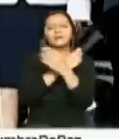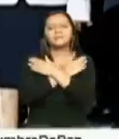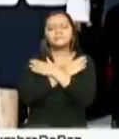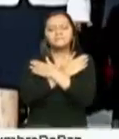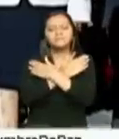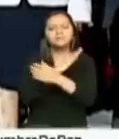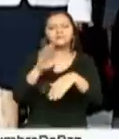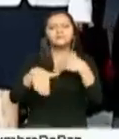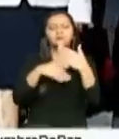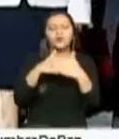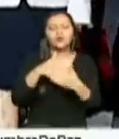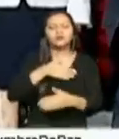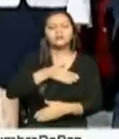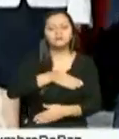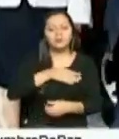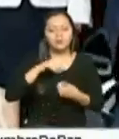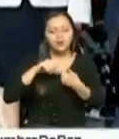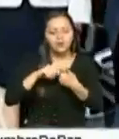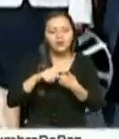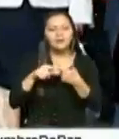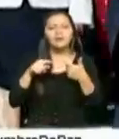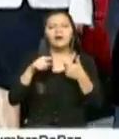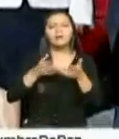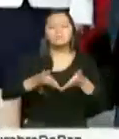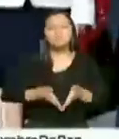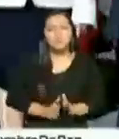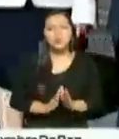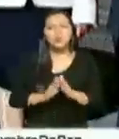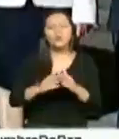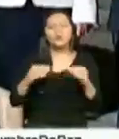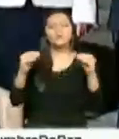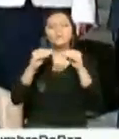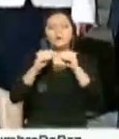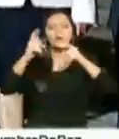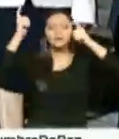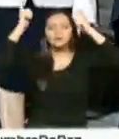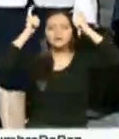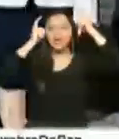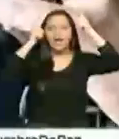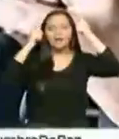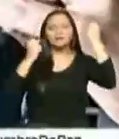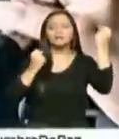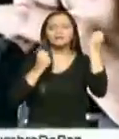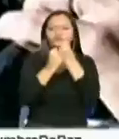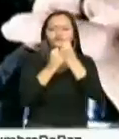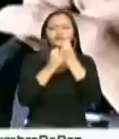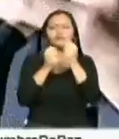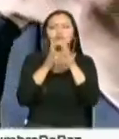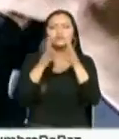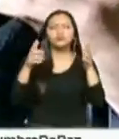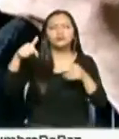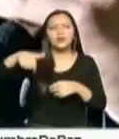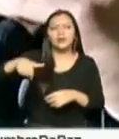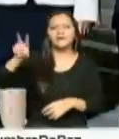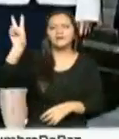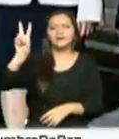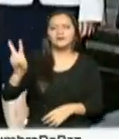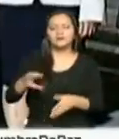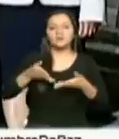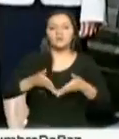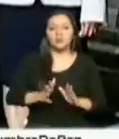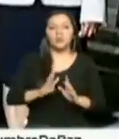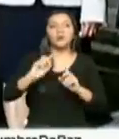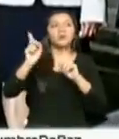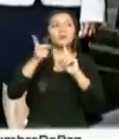la tierra de Bolívar, la tierra de ese inmenso latinoamericano, comandante Hugo Chávez Frías. En primer lugar,